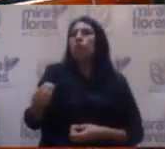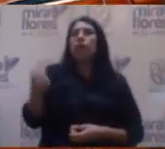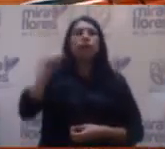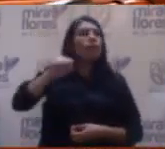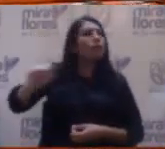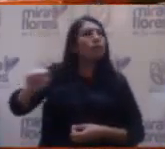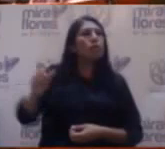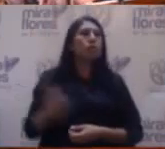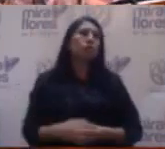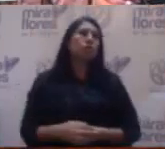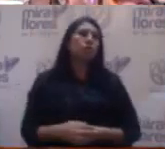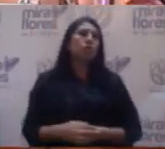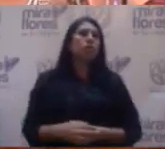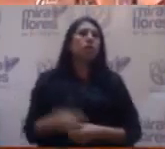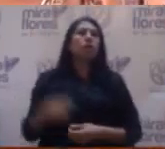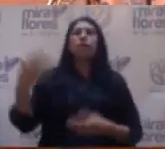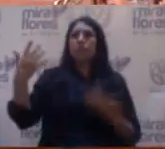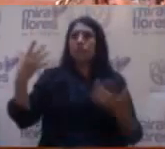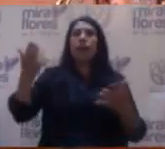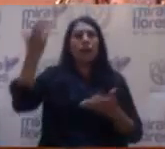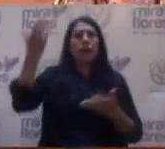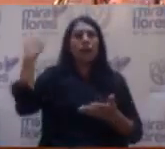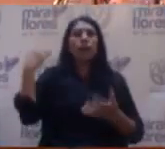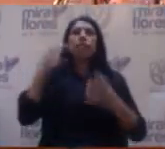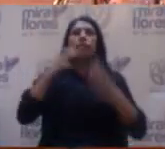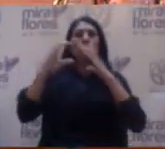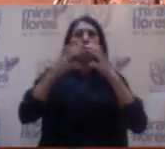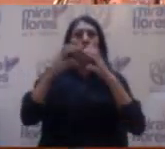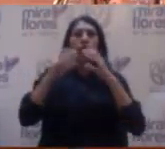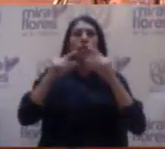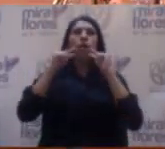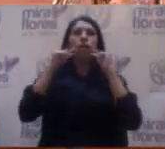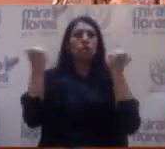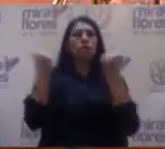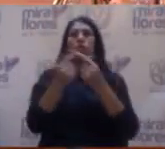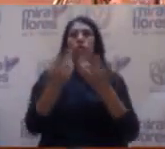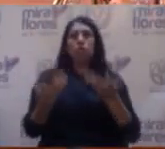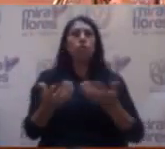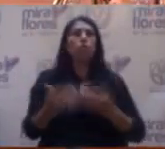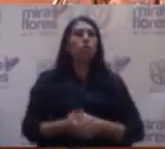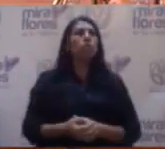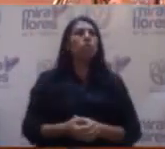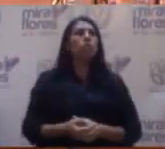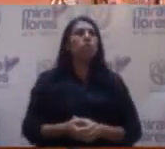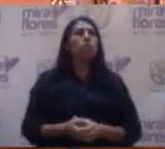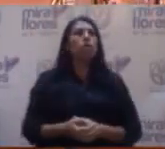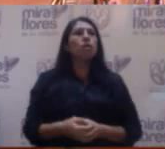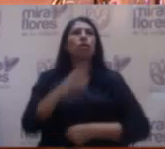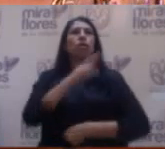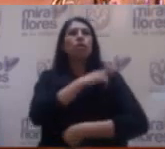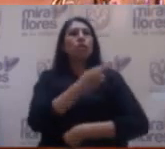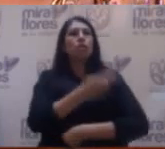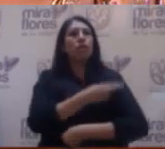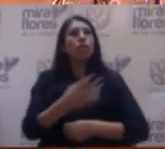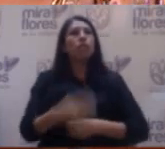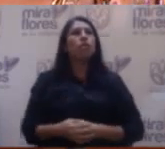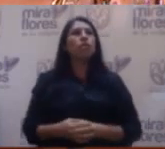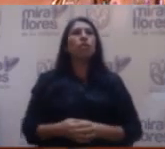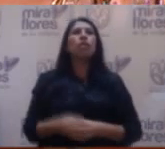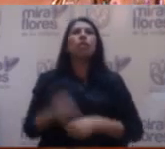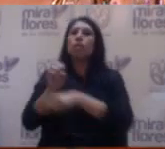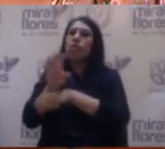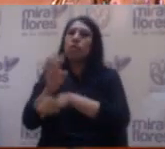contra. Se ha conversado, se vio en la comisión, se hicieron los cambios que el regidor de Alberti